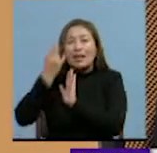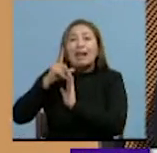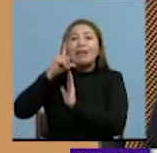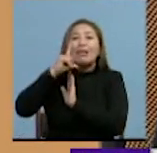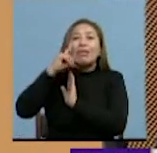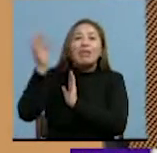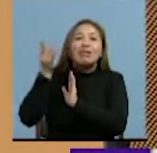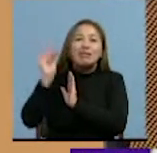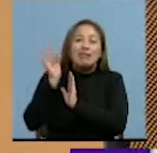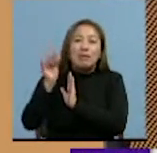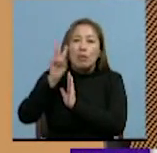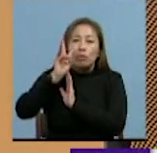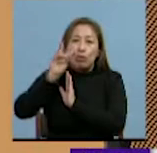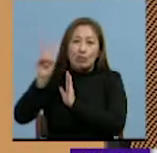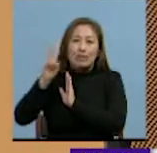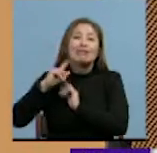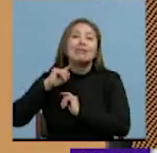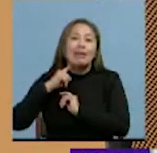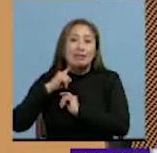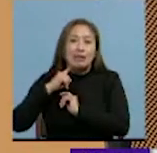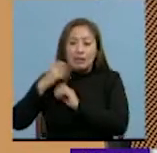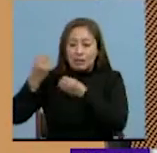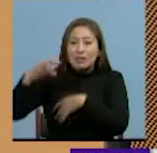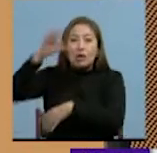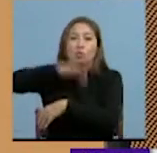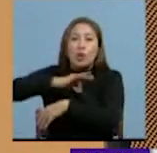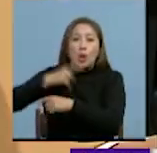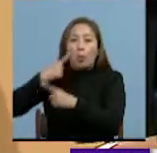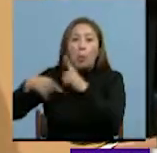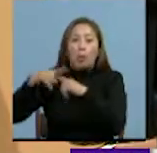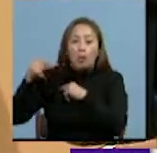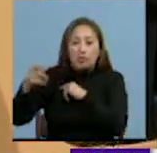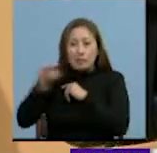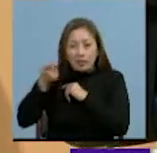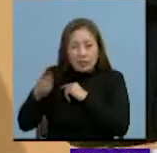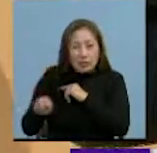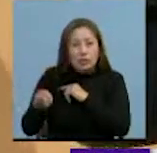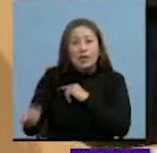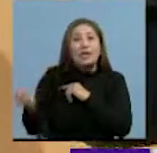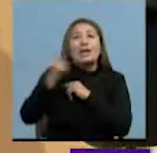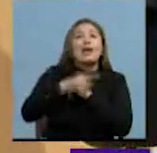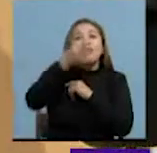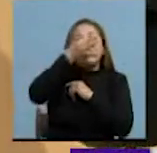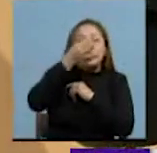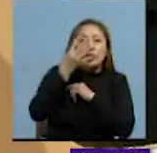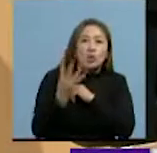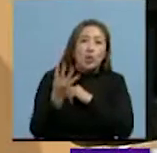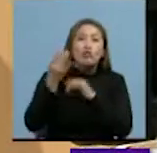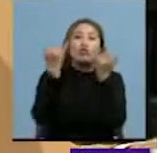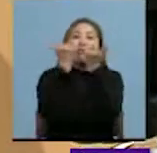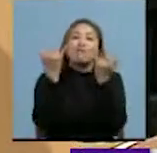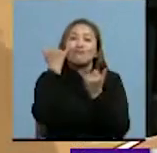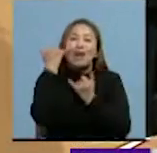en diciembre de 2013. Los papeles que nosotros tenemos se remiten al 24 de